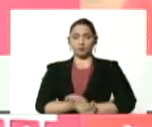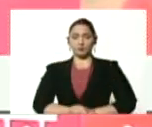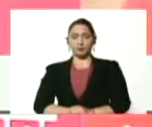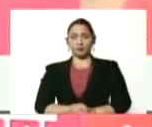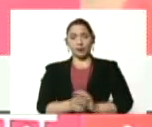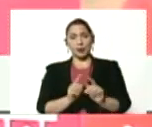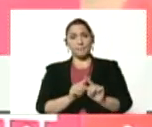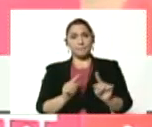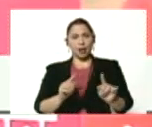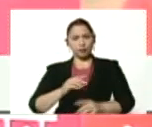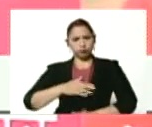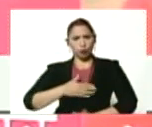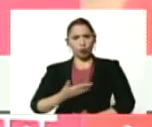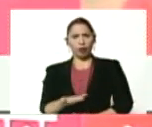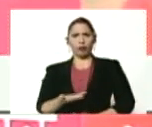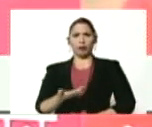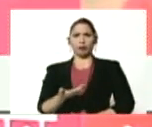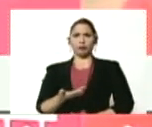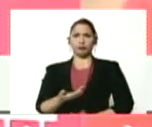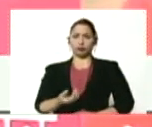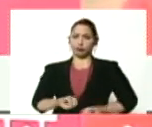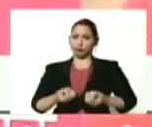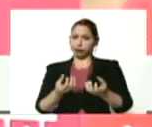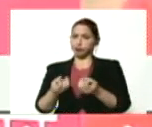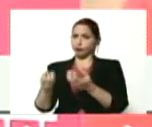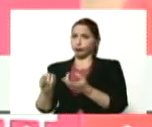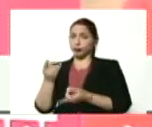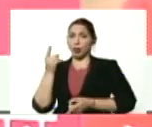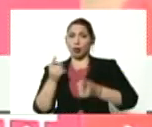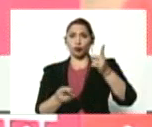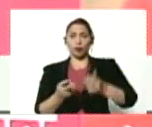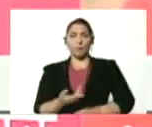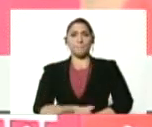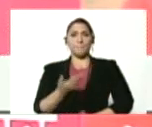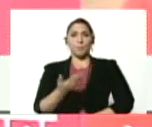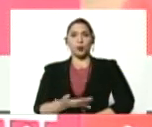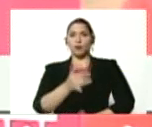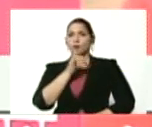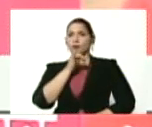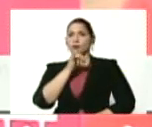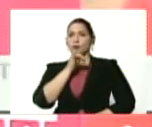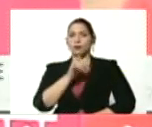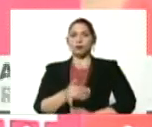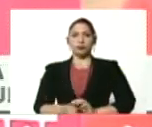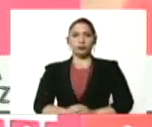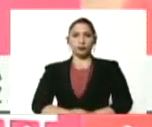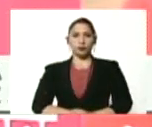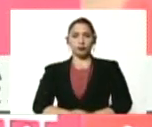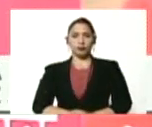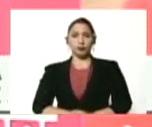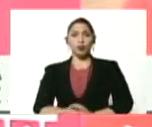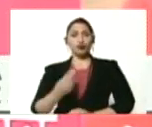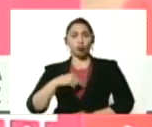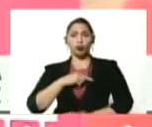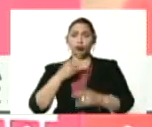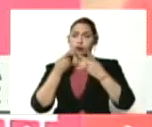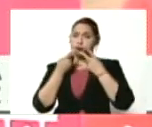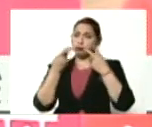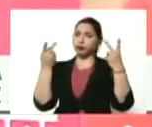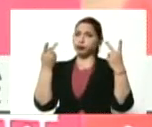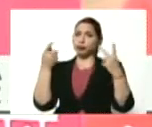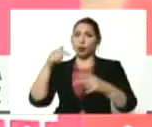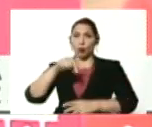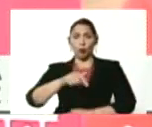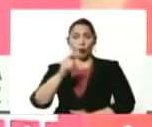para poder intercambiar algunas importantes informaciones que queremos compartir el